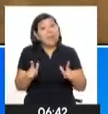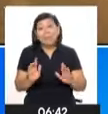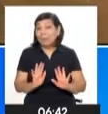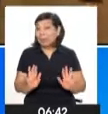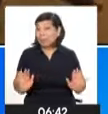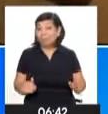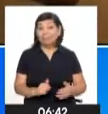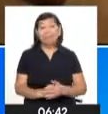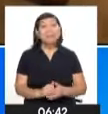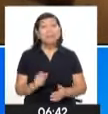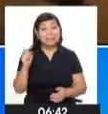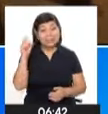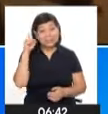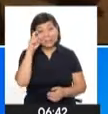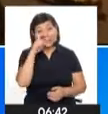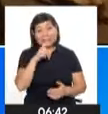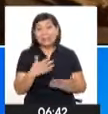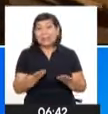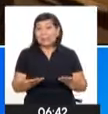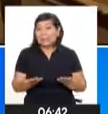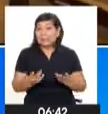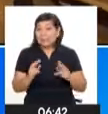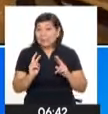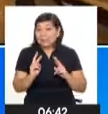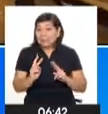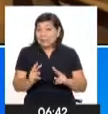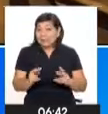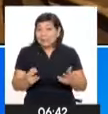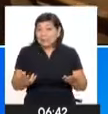Un hecho complicado. Le